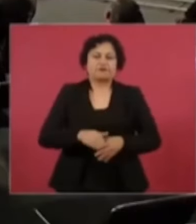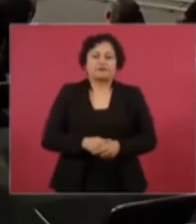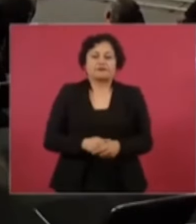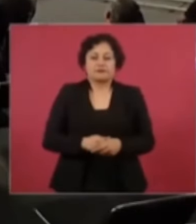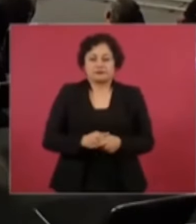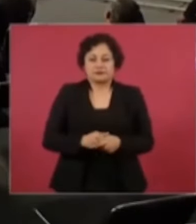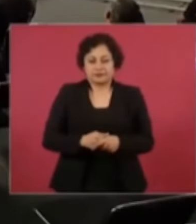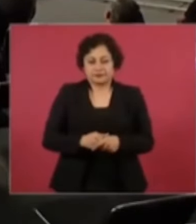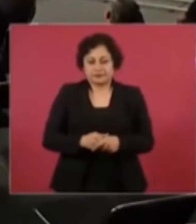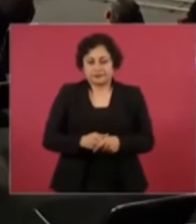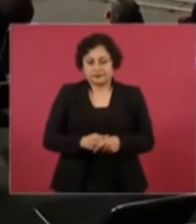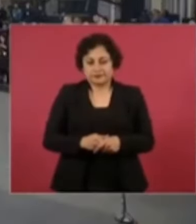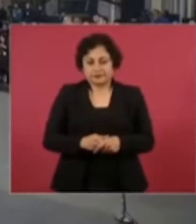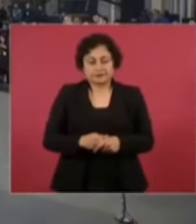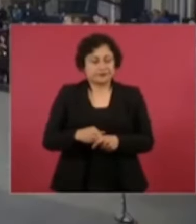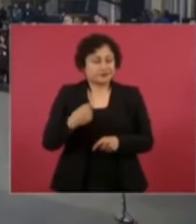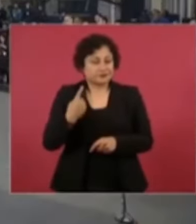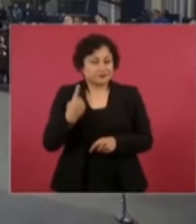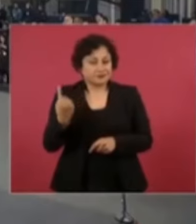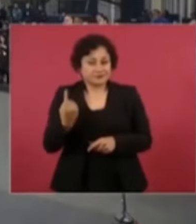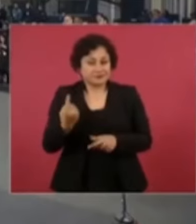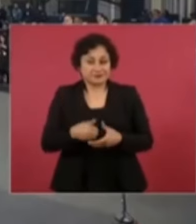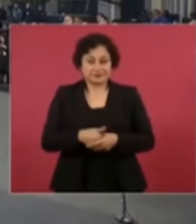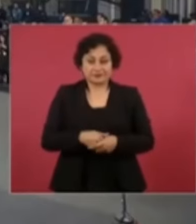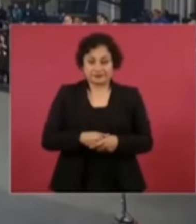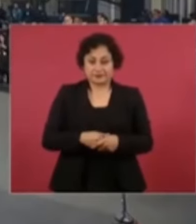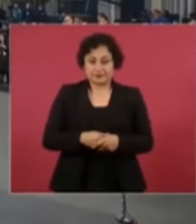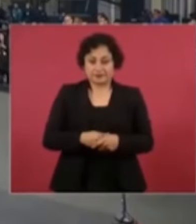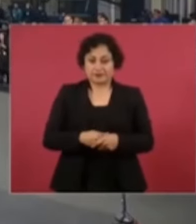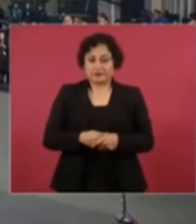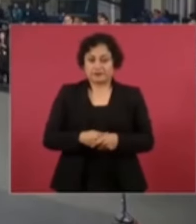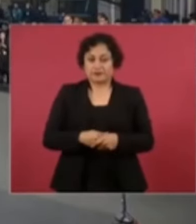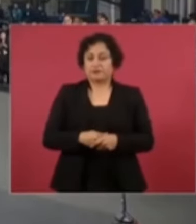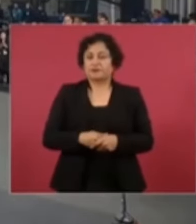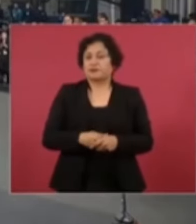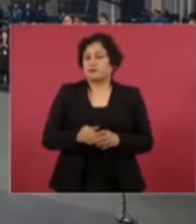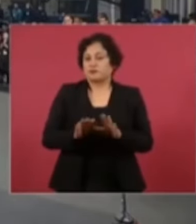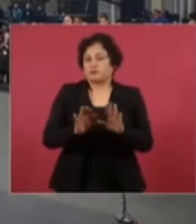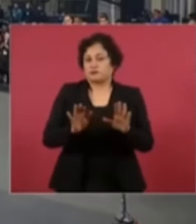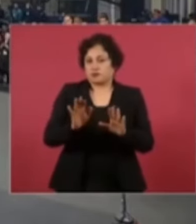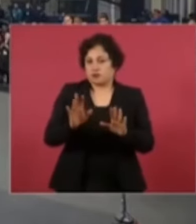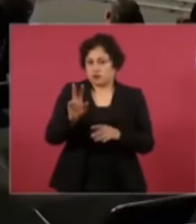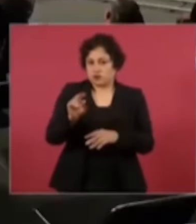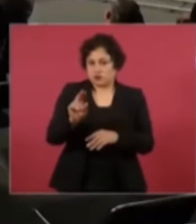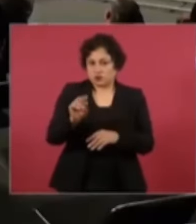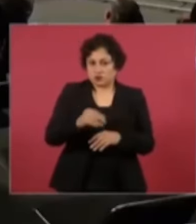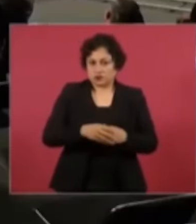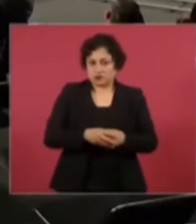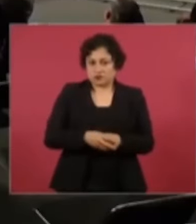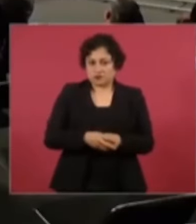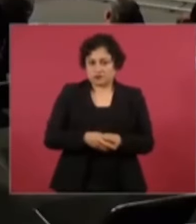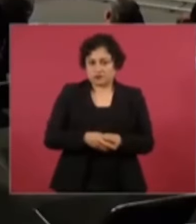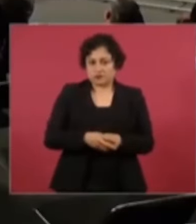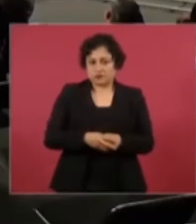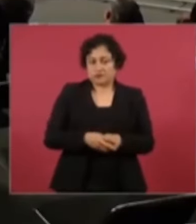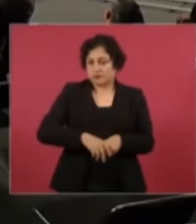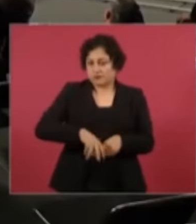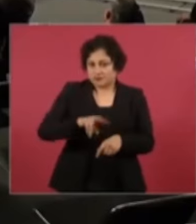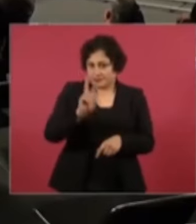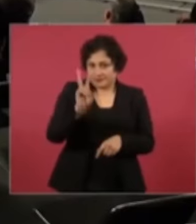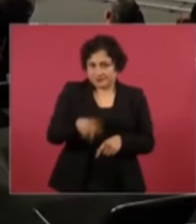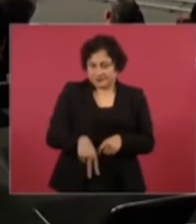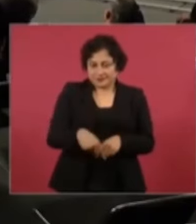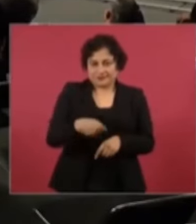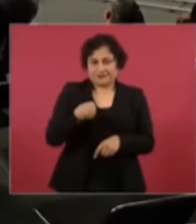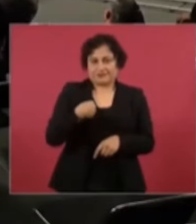Insacula, ¿eh? ¿Tiene el precio del libro? No, si es que ya es mucho, porque desde ayer está en